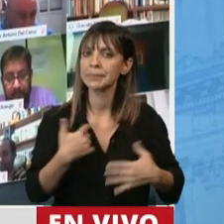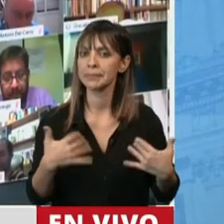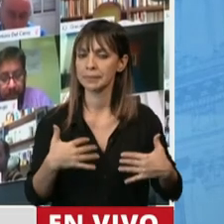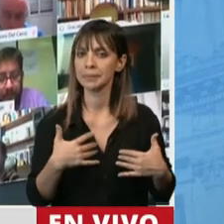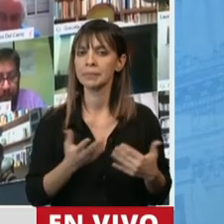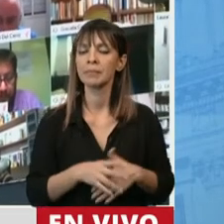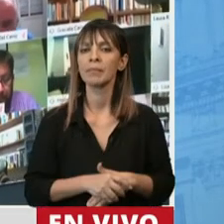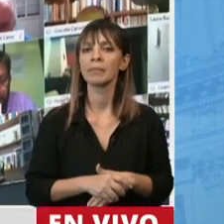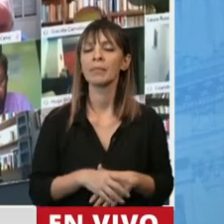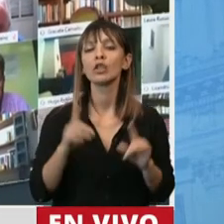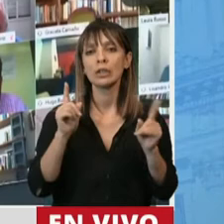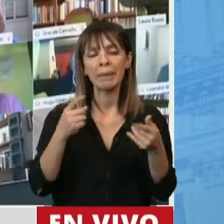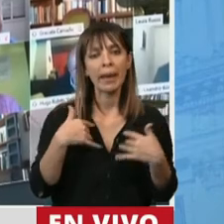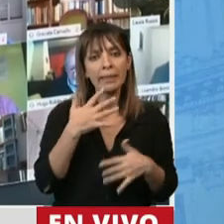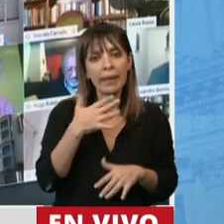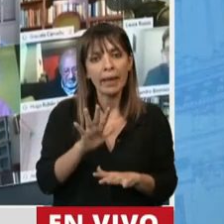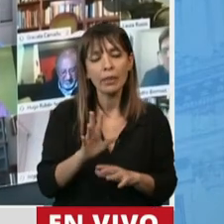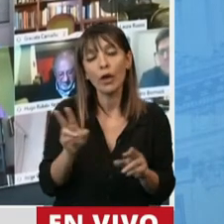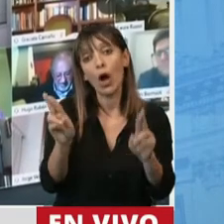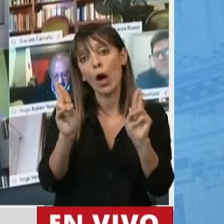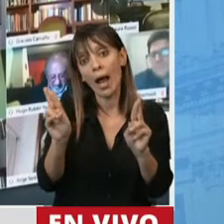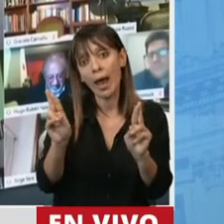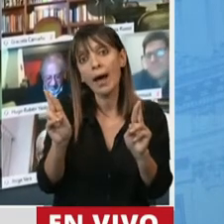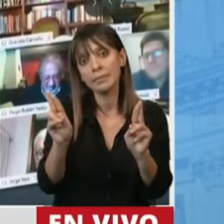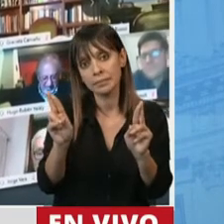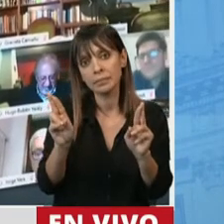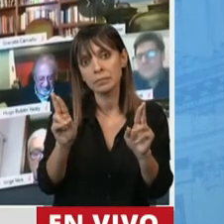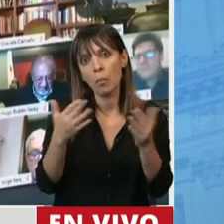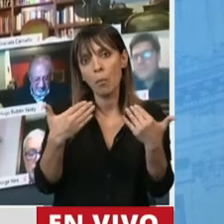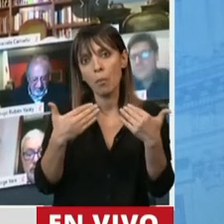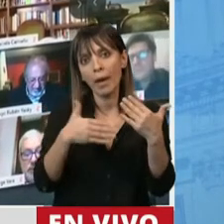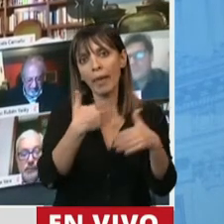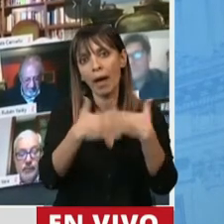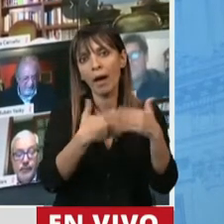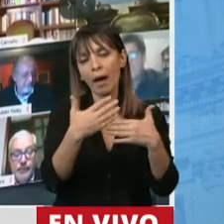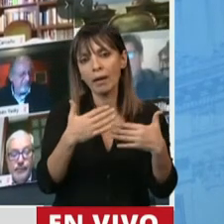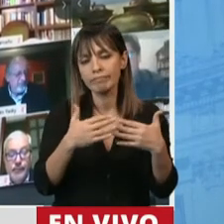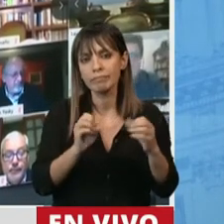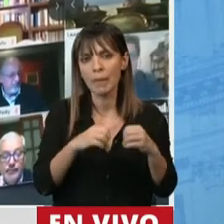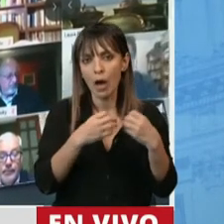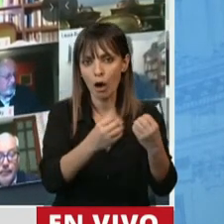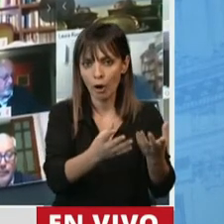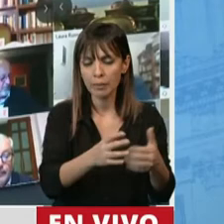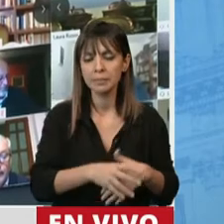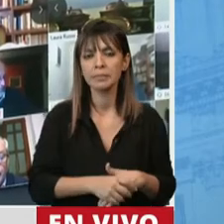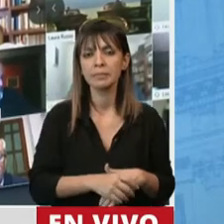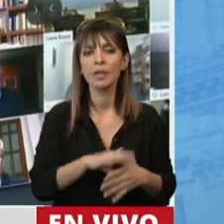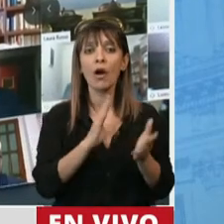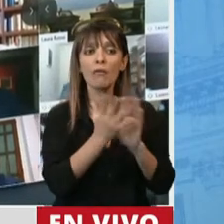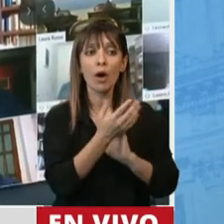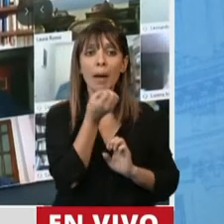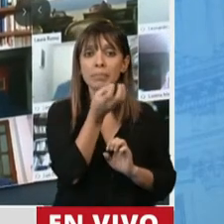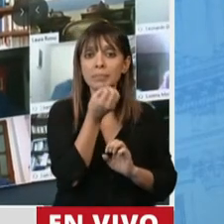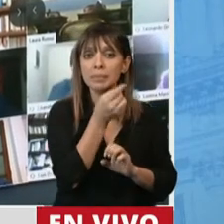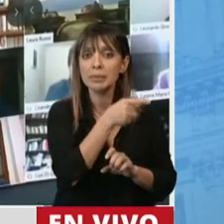modo. Y también espero que pueda llevar adelante su terrible enfermedad. Su testimonio es importante porque